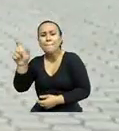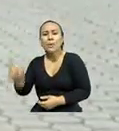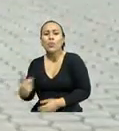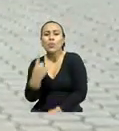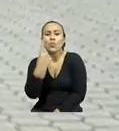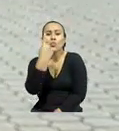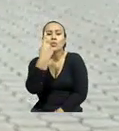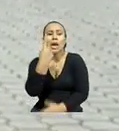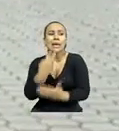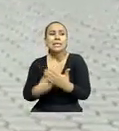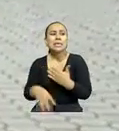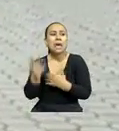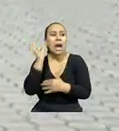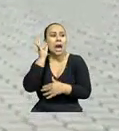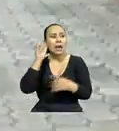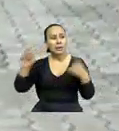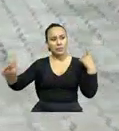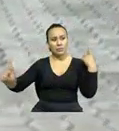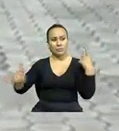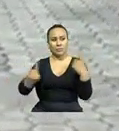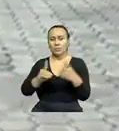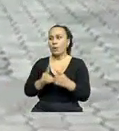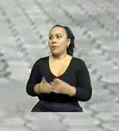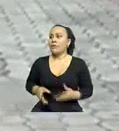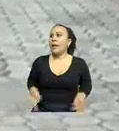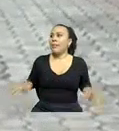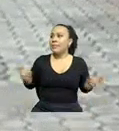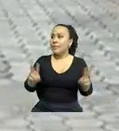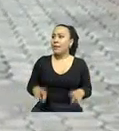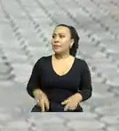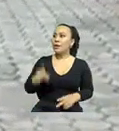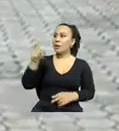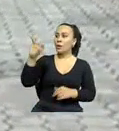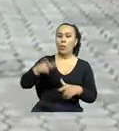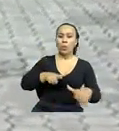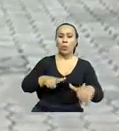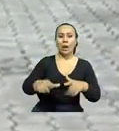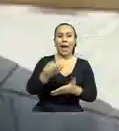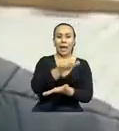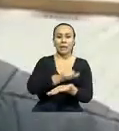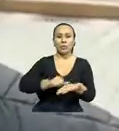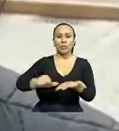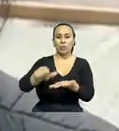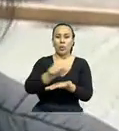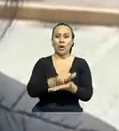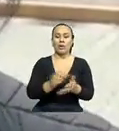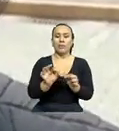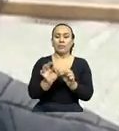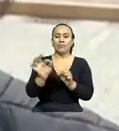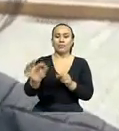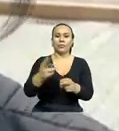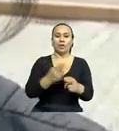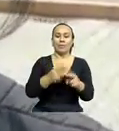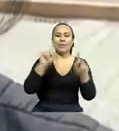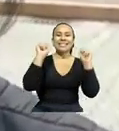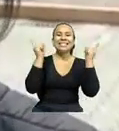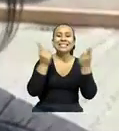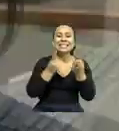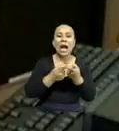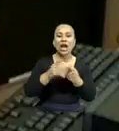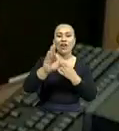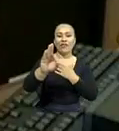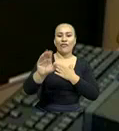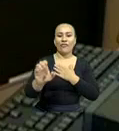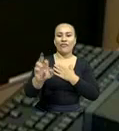fue encontrada sin vida en las afueras del Coliseo del Cantón San Fernando de la provincia de La Suay. Tras del Coliseo de San Fernando.